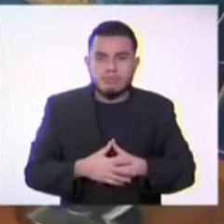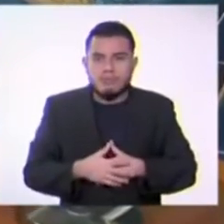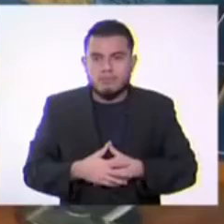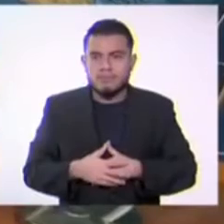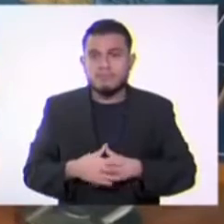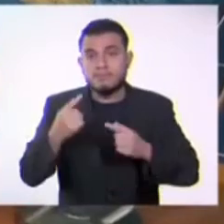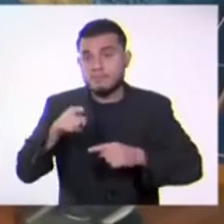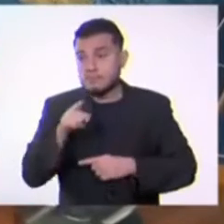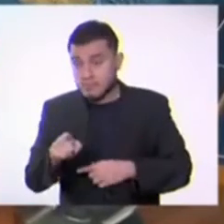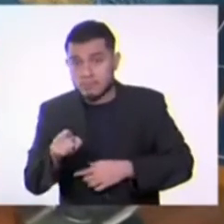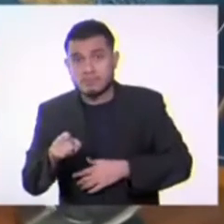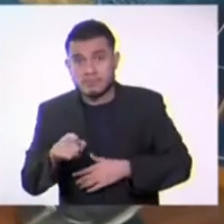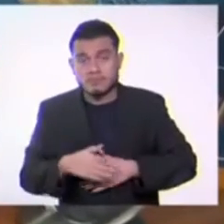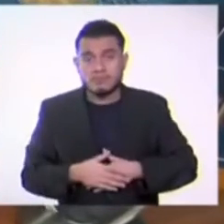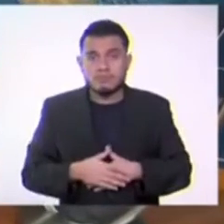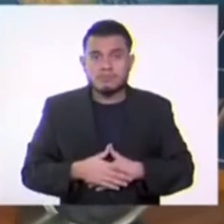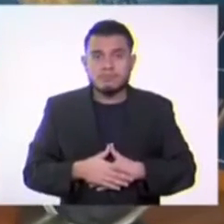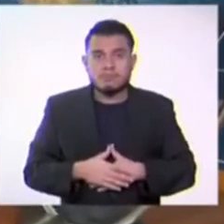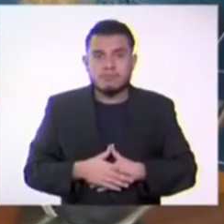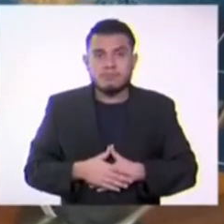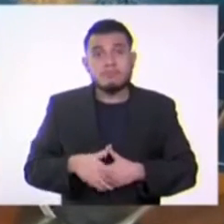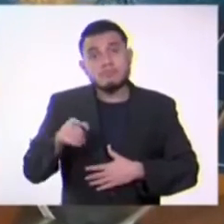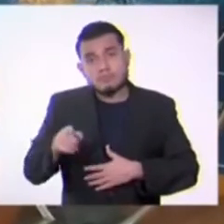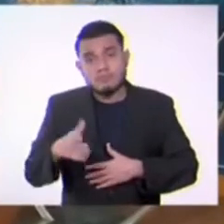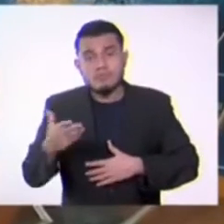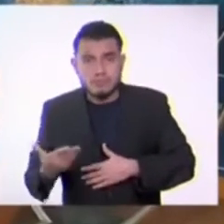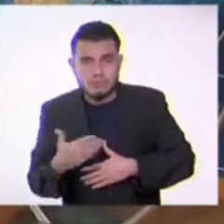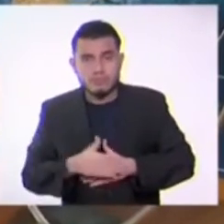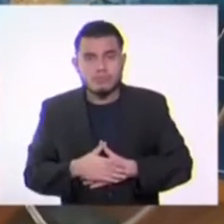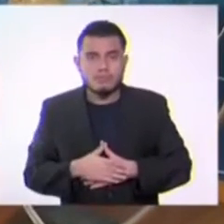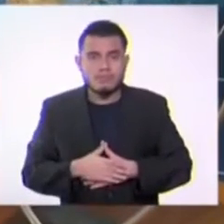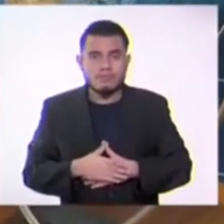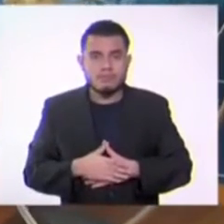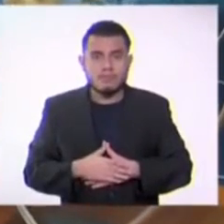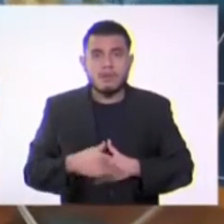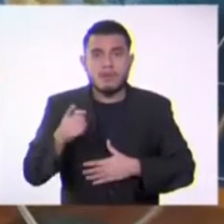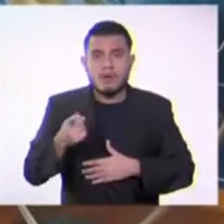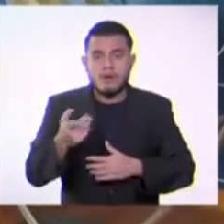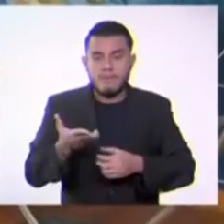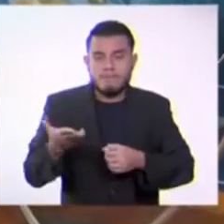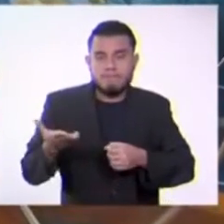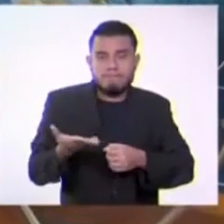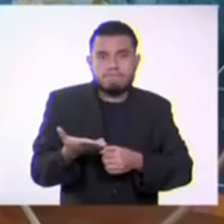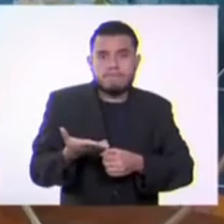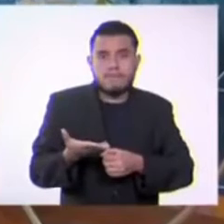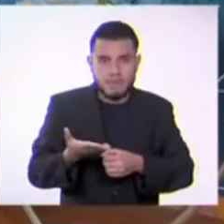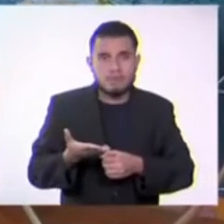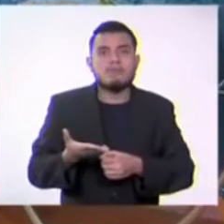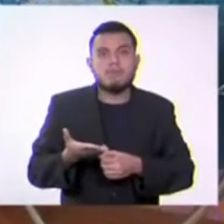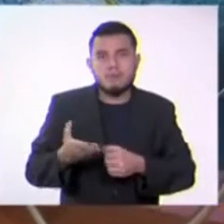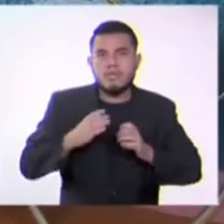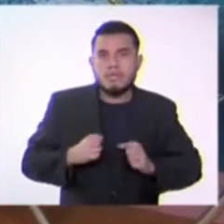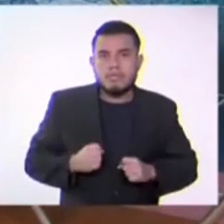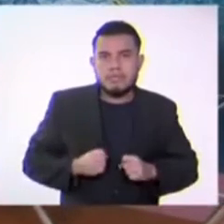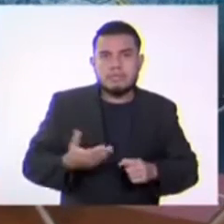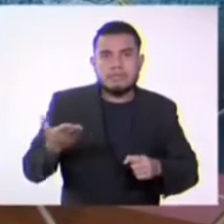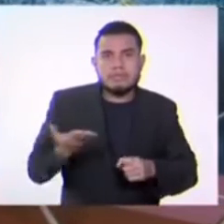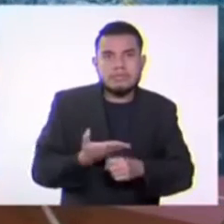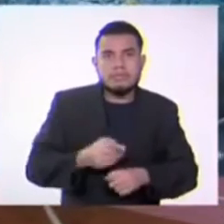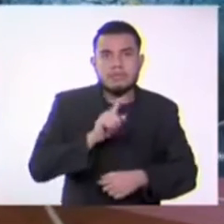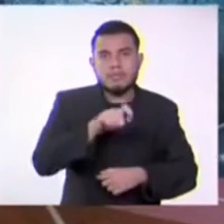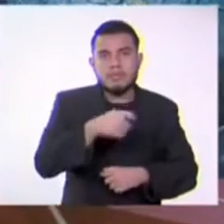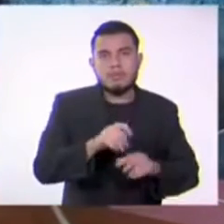tiene lugar gracias o debido a un golpe de Estado en 1948, esa fecha es